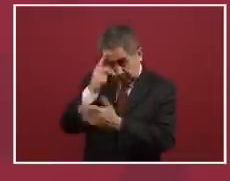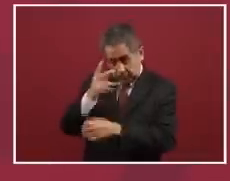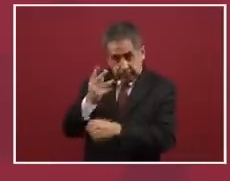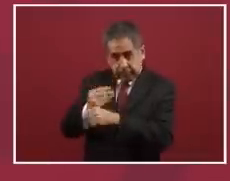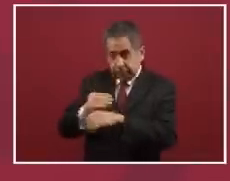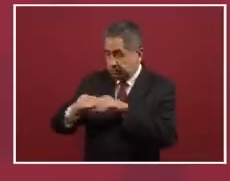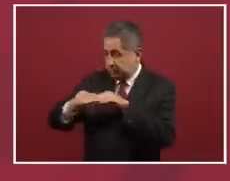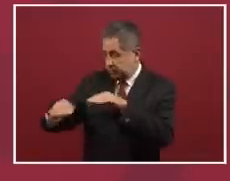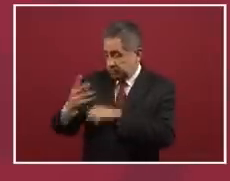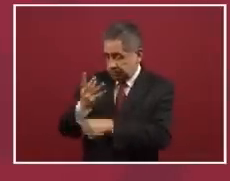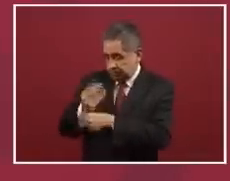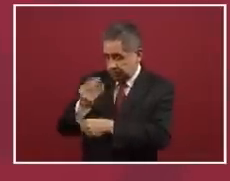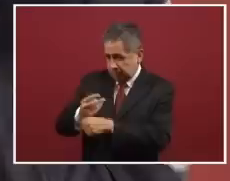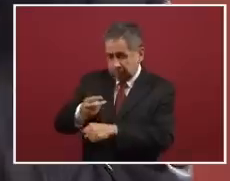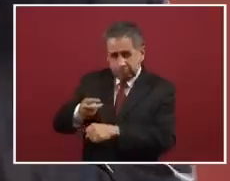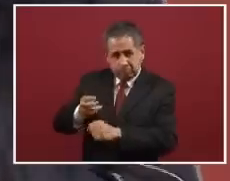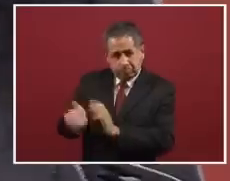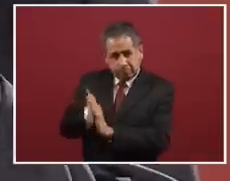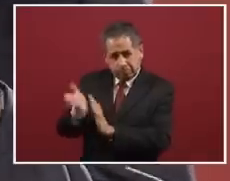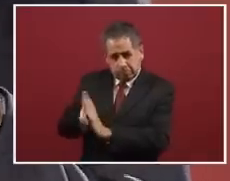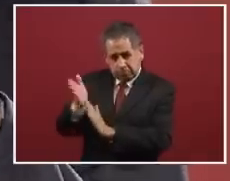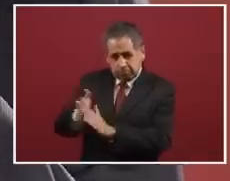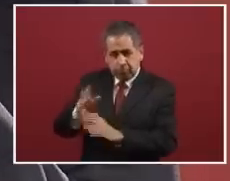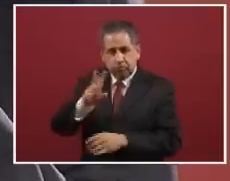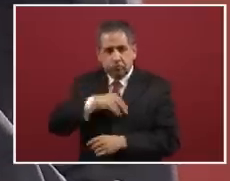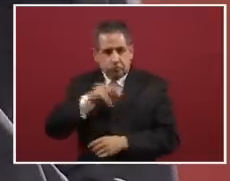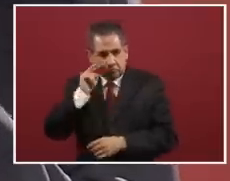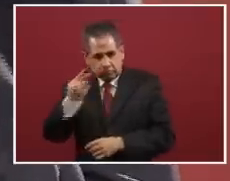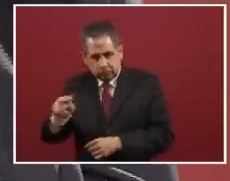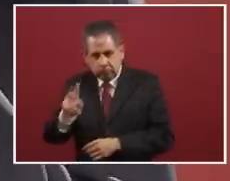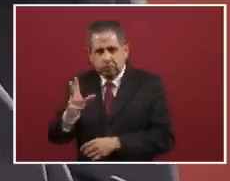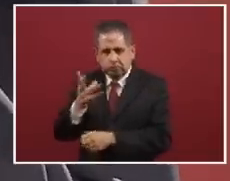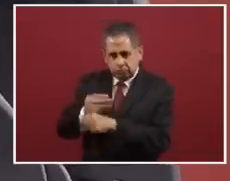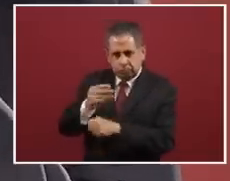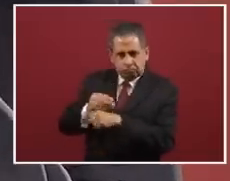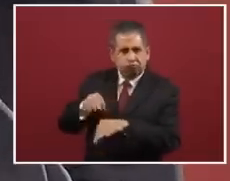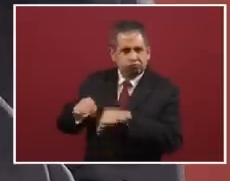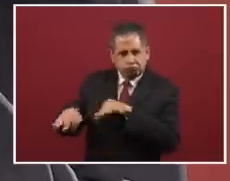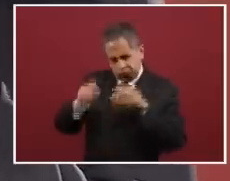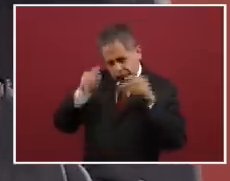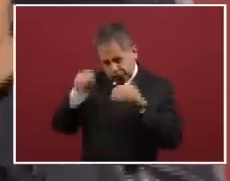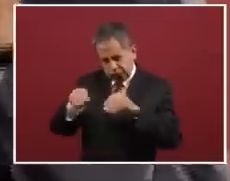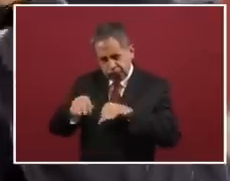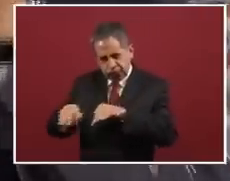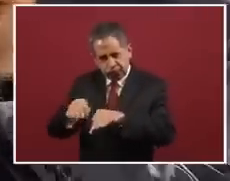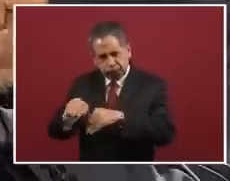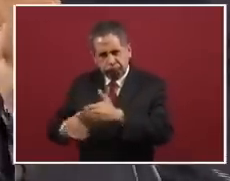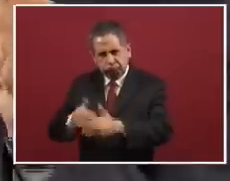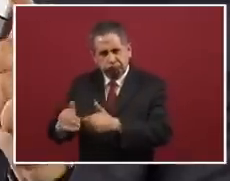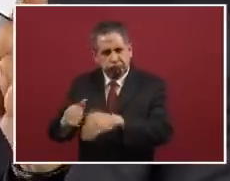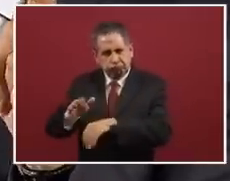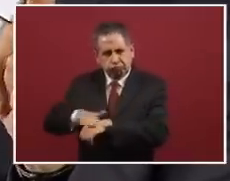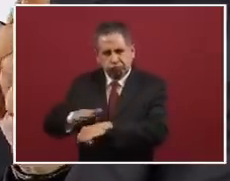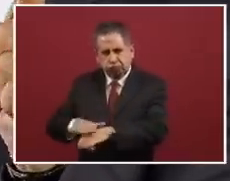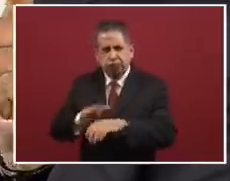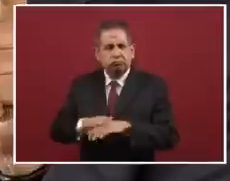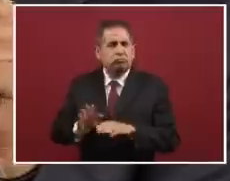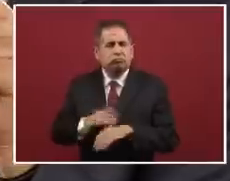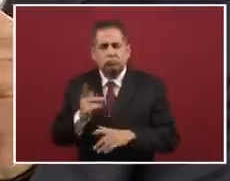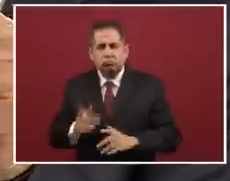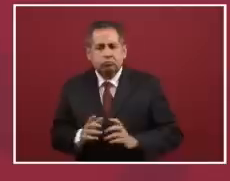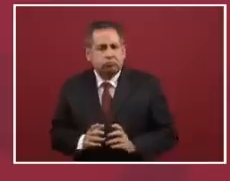pistas. No se nota de que se está trabajando porque lo estamos